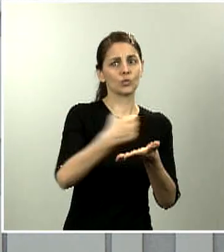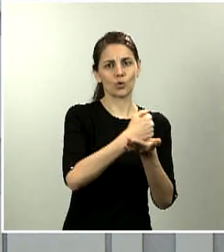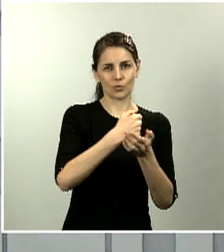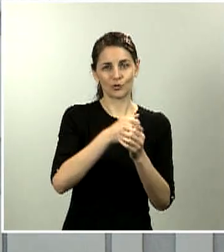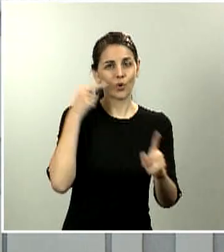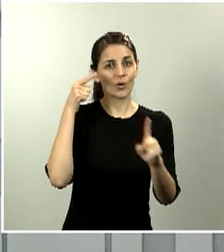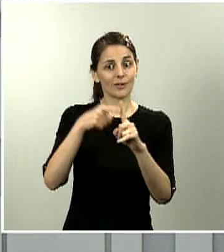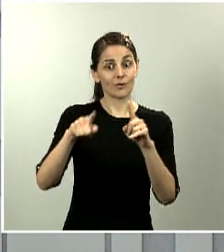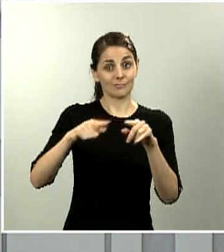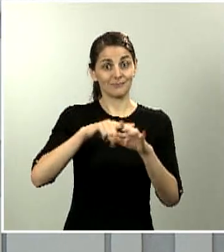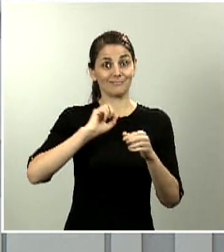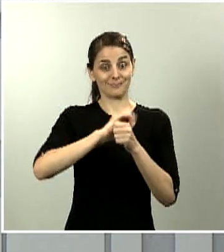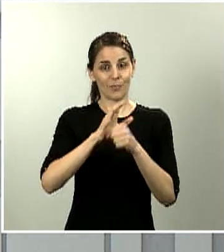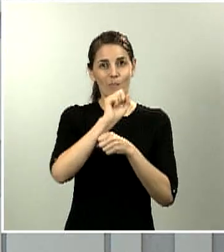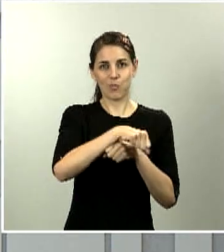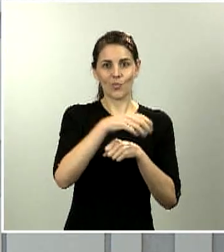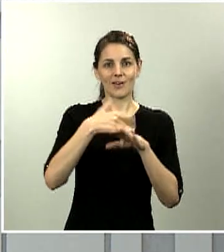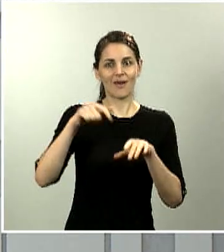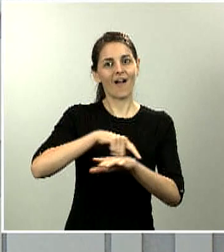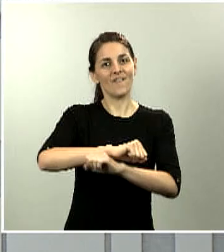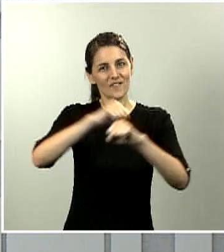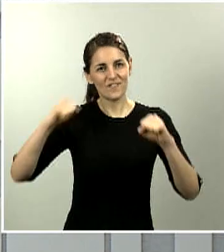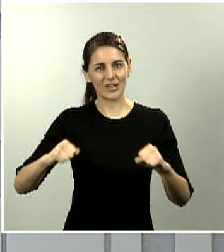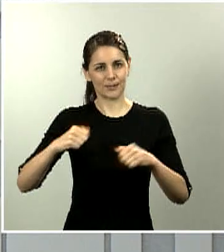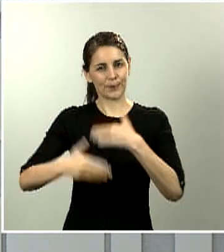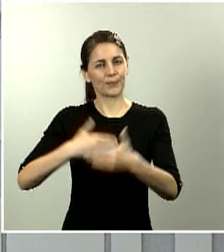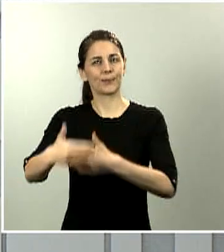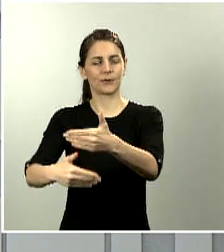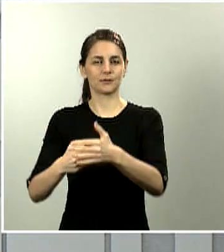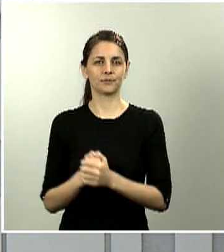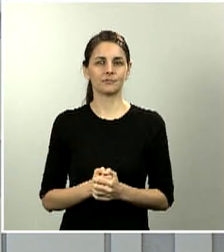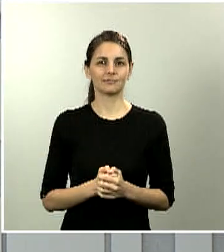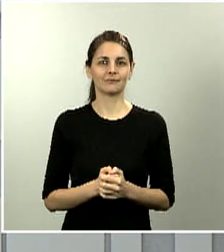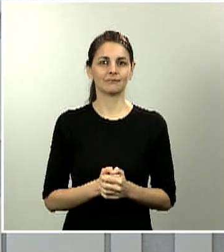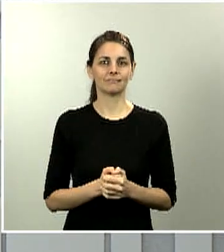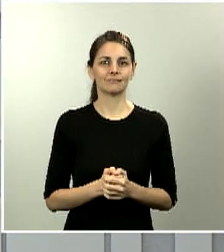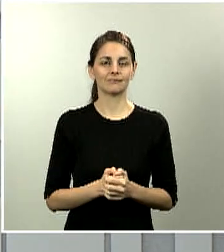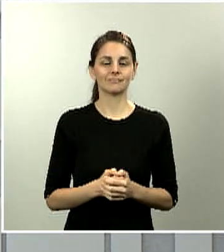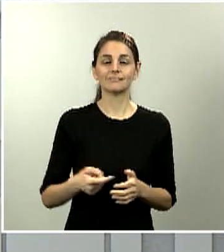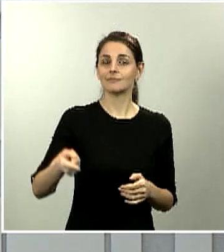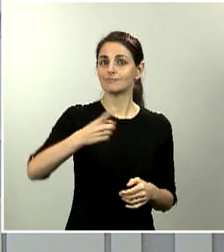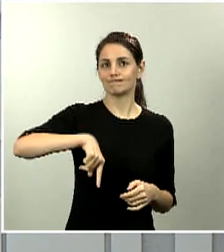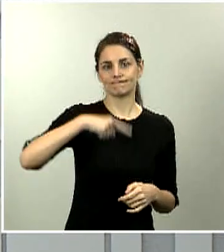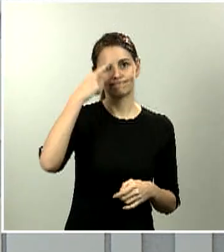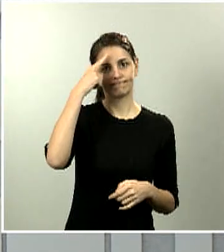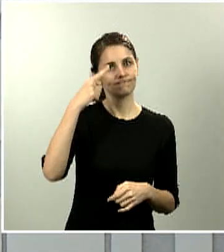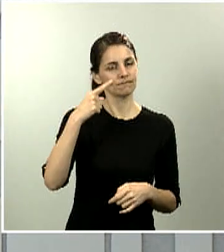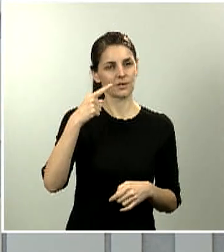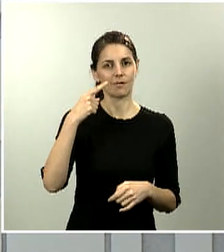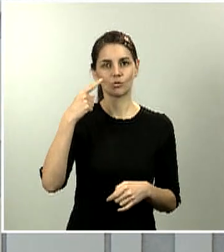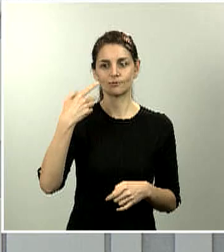pandemia. Creo que todos somos conscientes, y así queremos siempre agradecerlo, los sacrificios que están realizando las